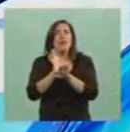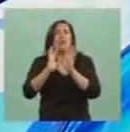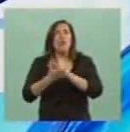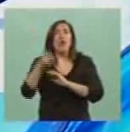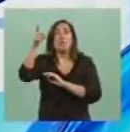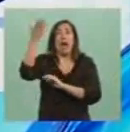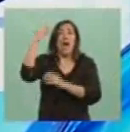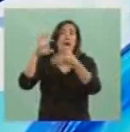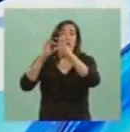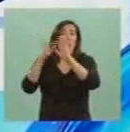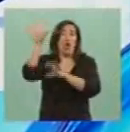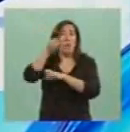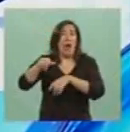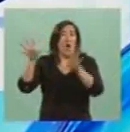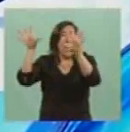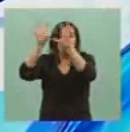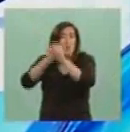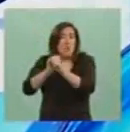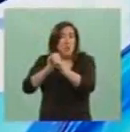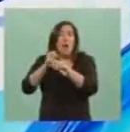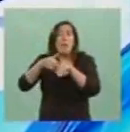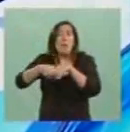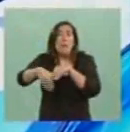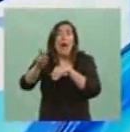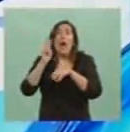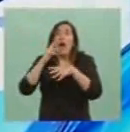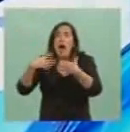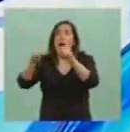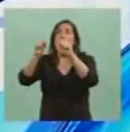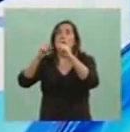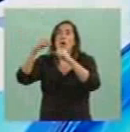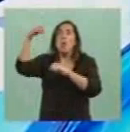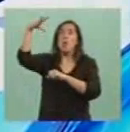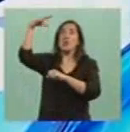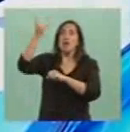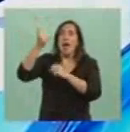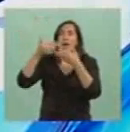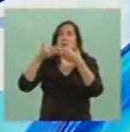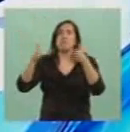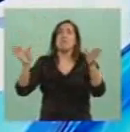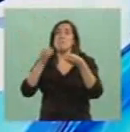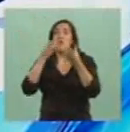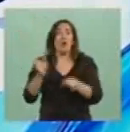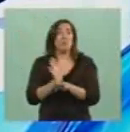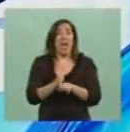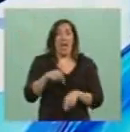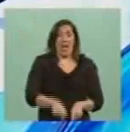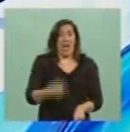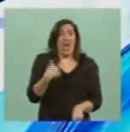haga a la brevedad, yo creo sinceramente que la Argentina no tiene techo por